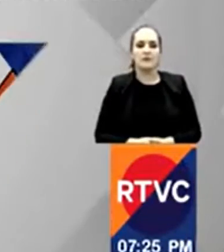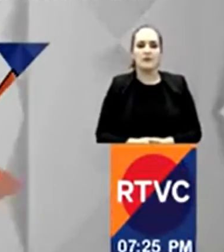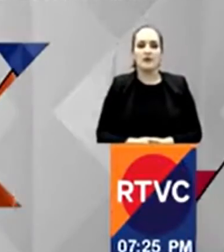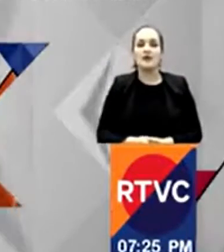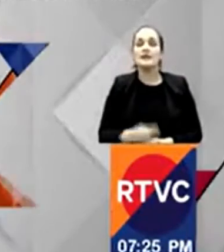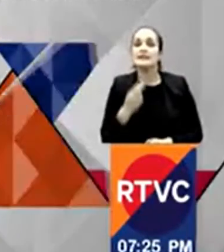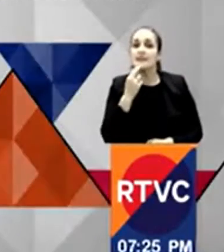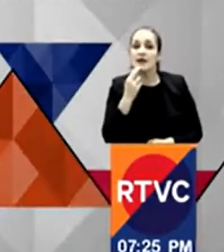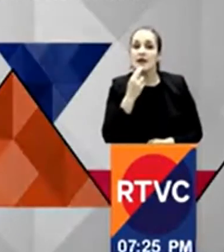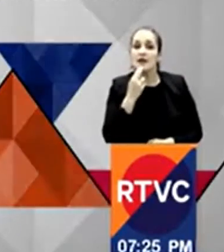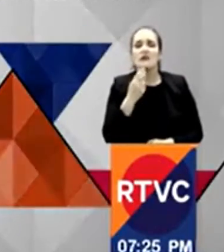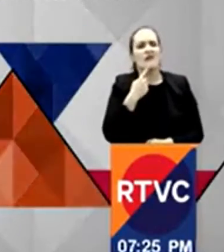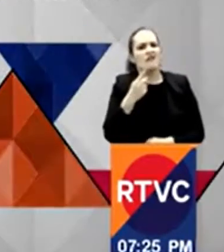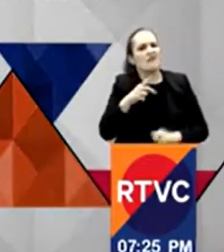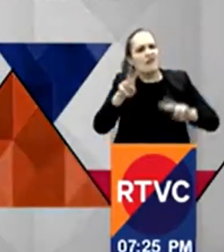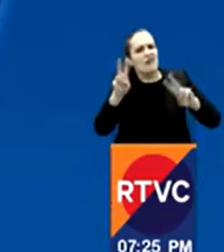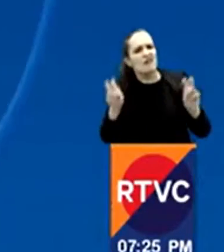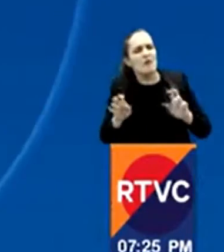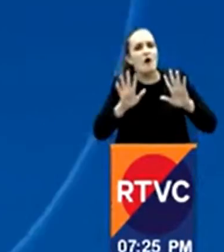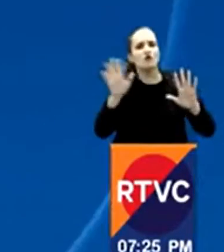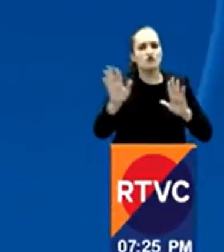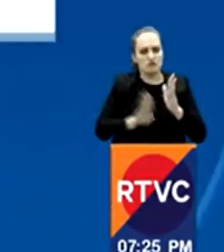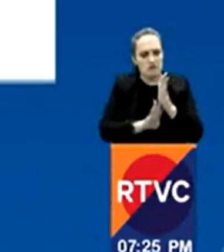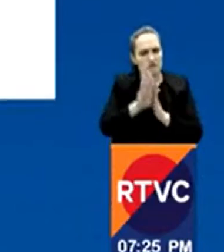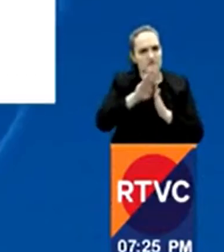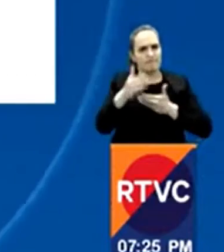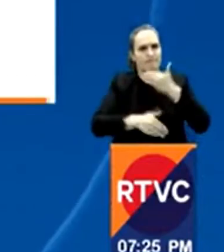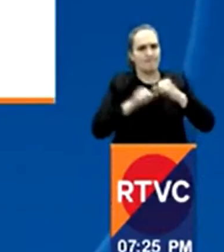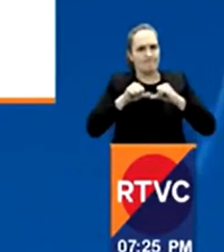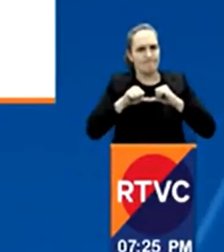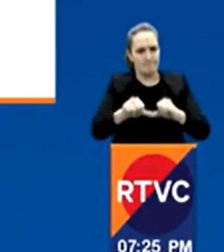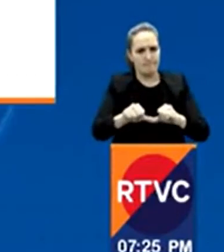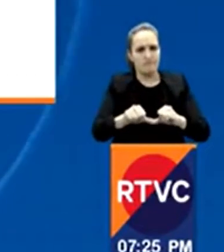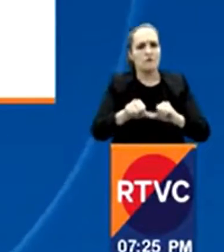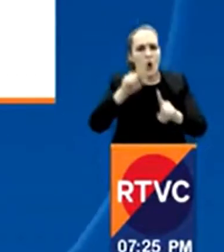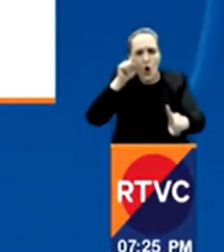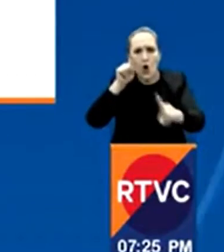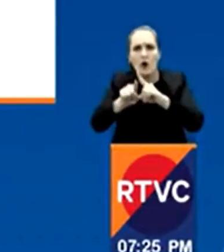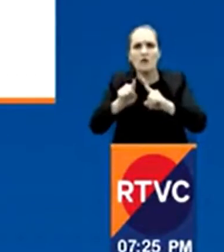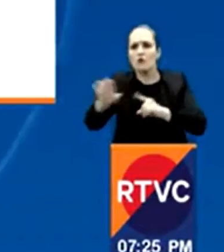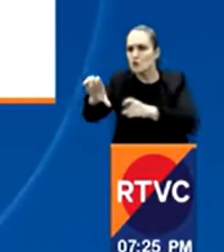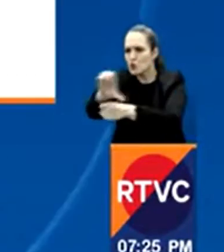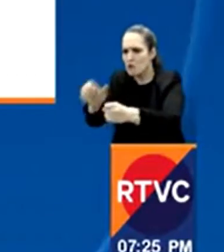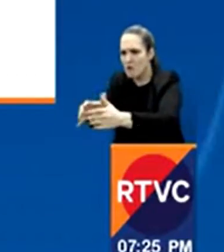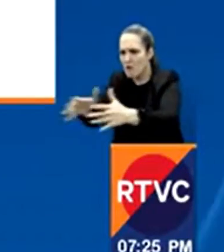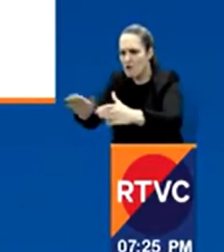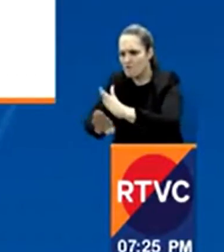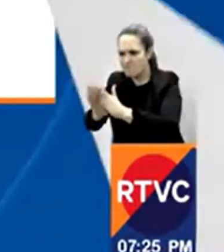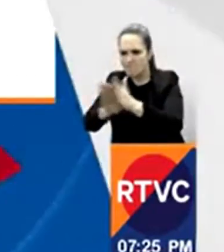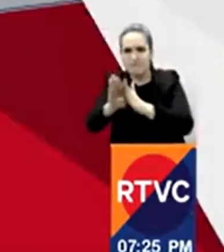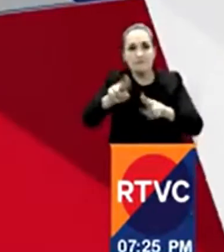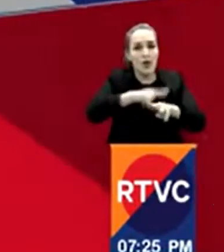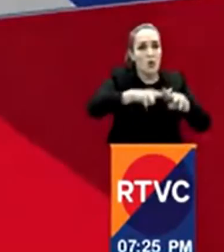Alejandro Char planteó su reto de desarrollo sostenible. Asumimos el reto de asegurar el crecimiento urbano con sostenibilidad